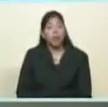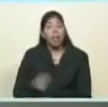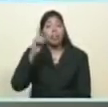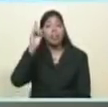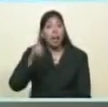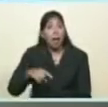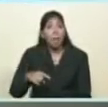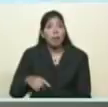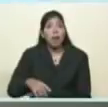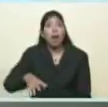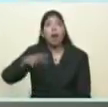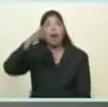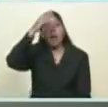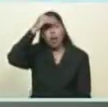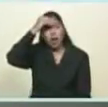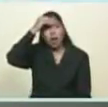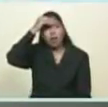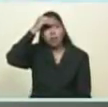de